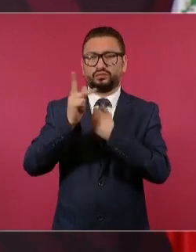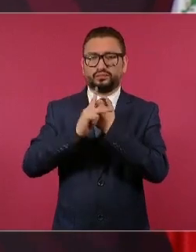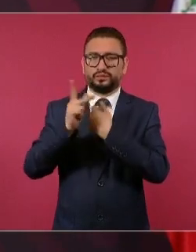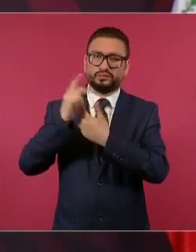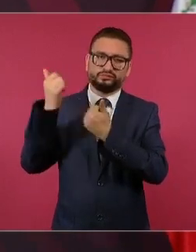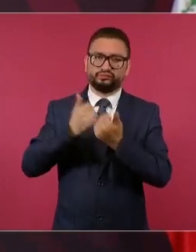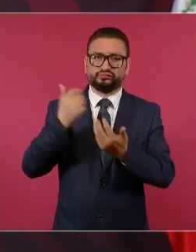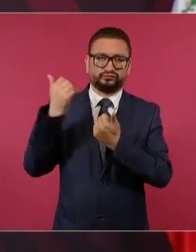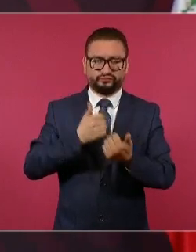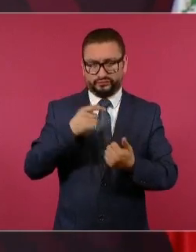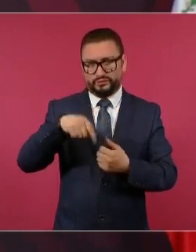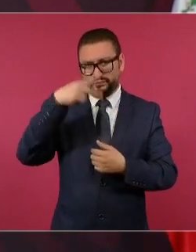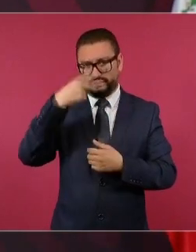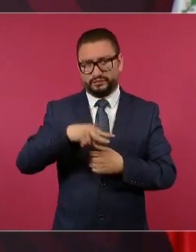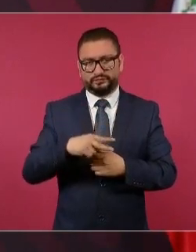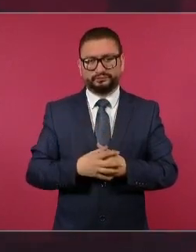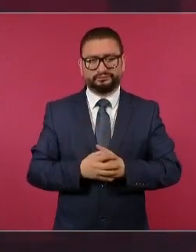trae a México.